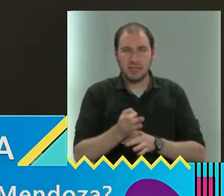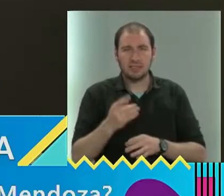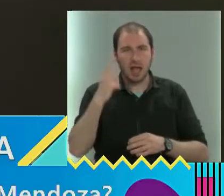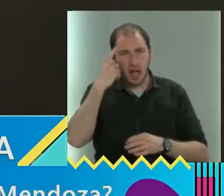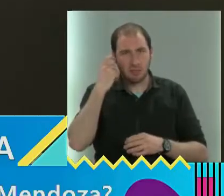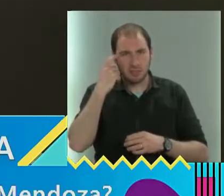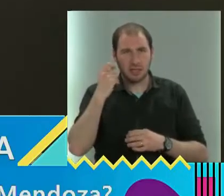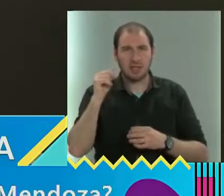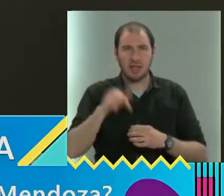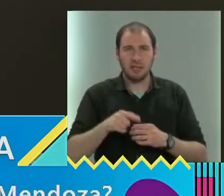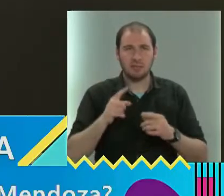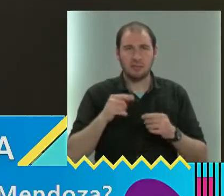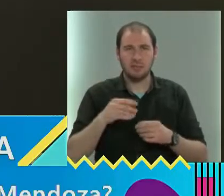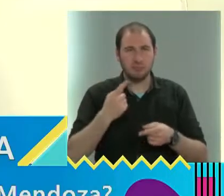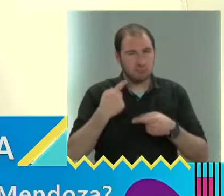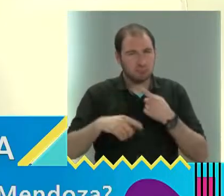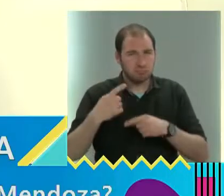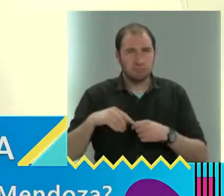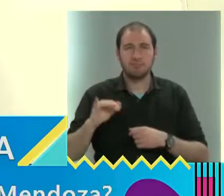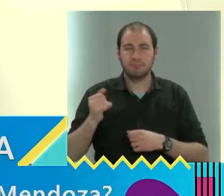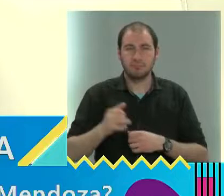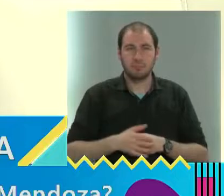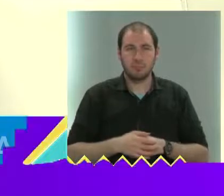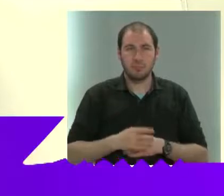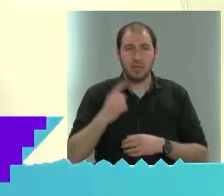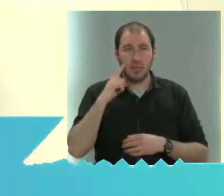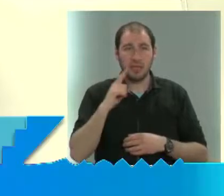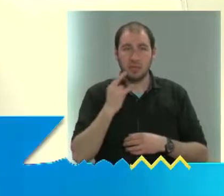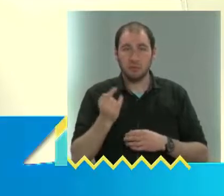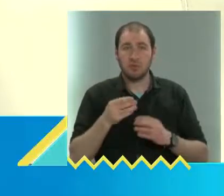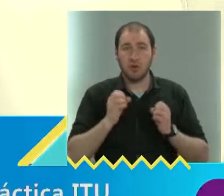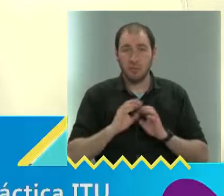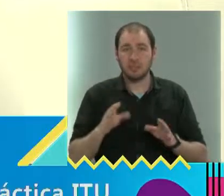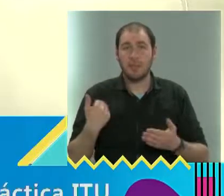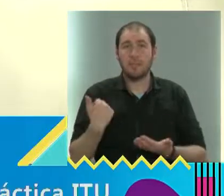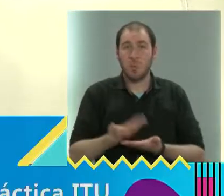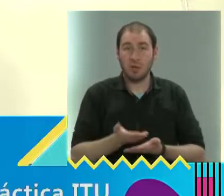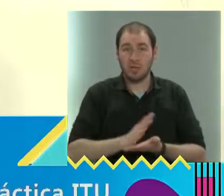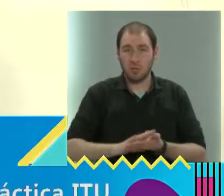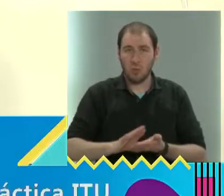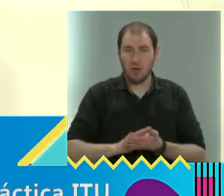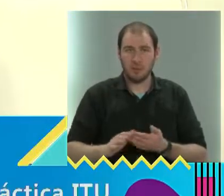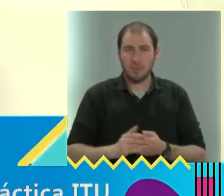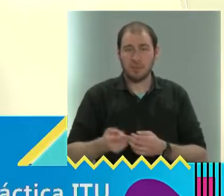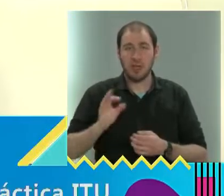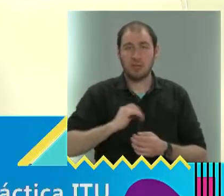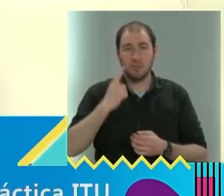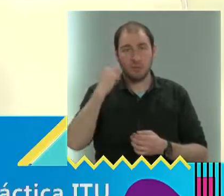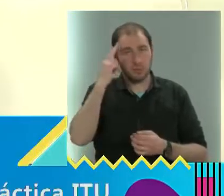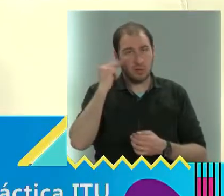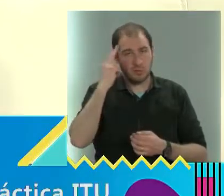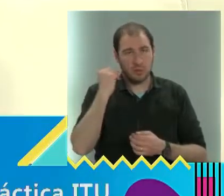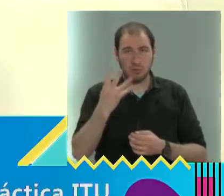aprendizaje seguramente se están reevaluando. Sí, en realidad el ITU nace como una propuesta muy innovadora, por el año